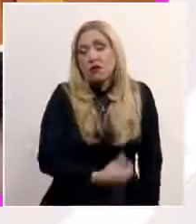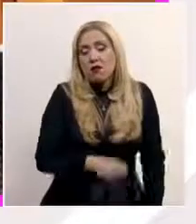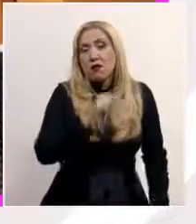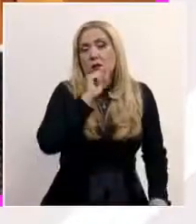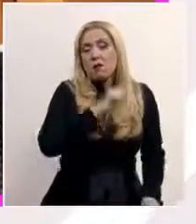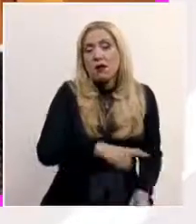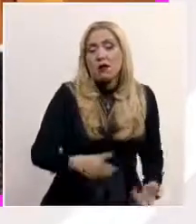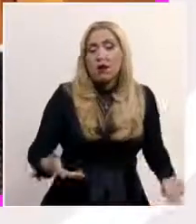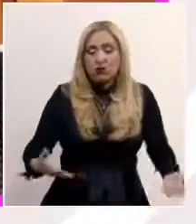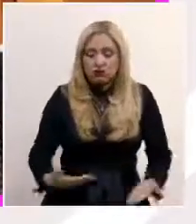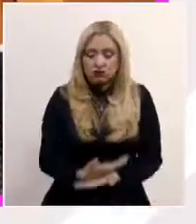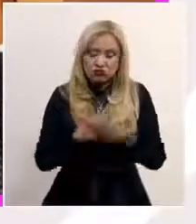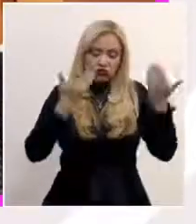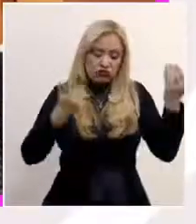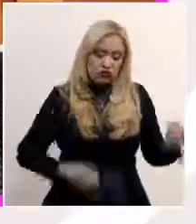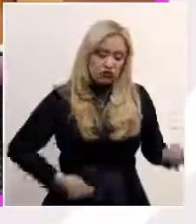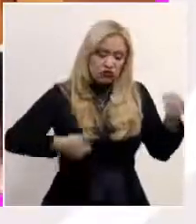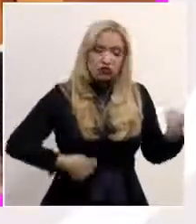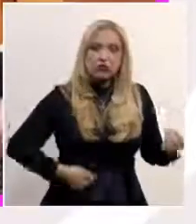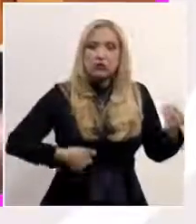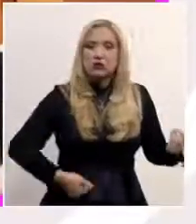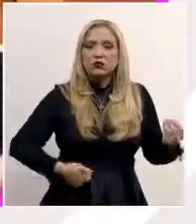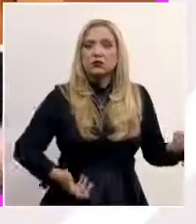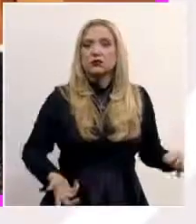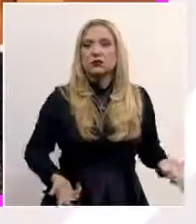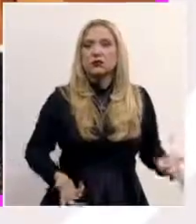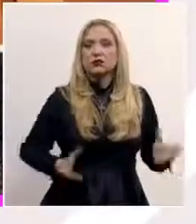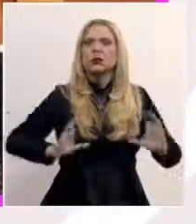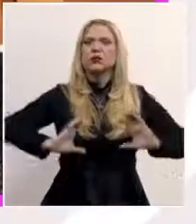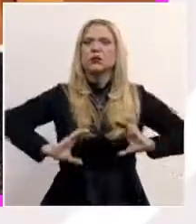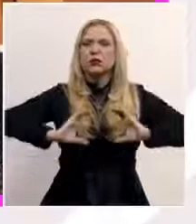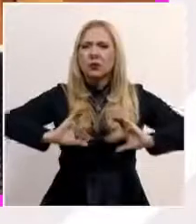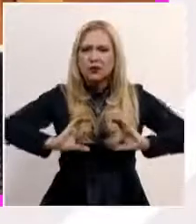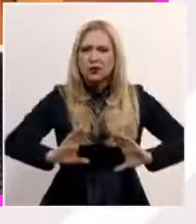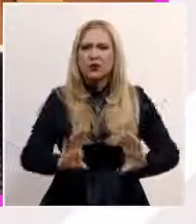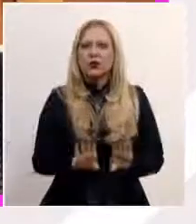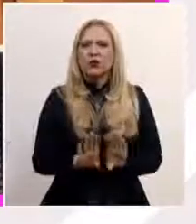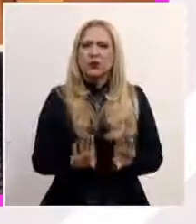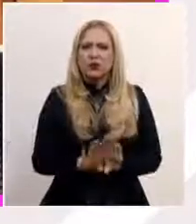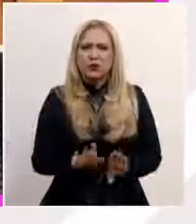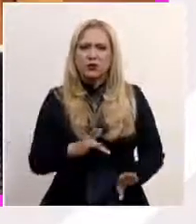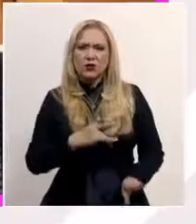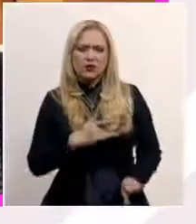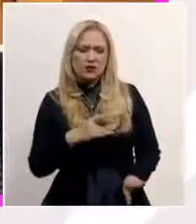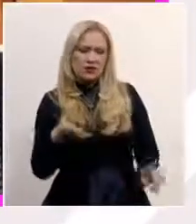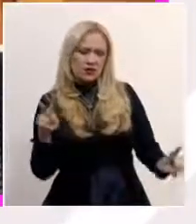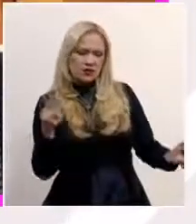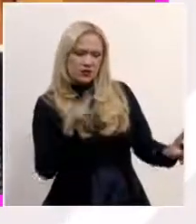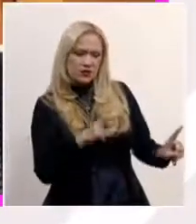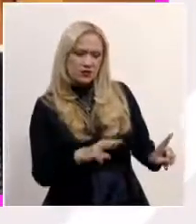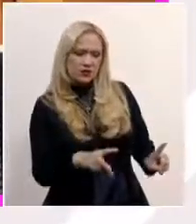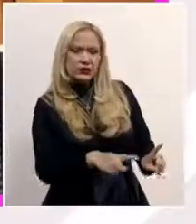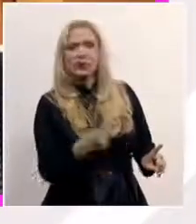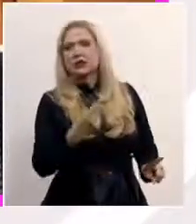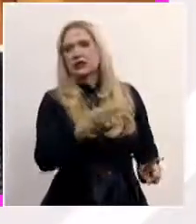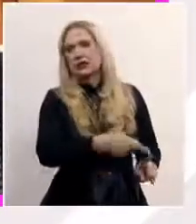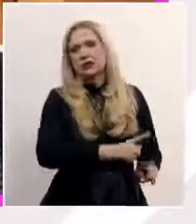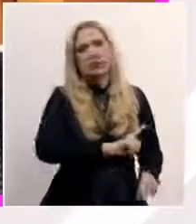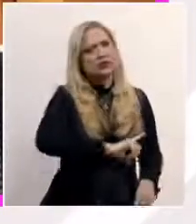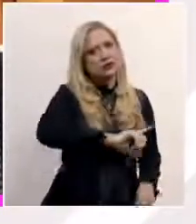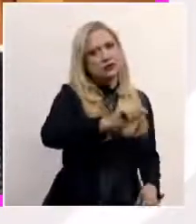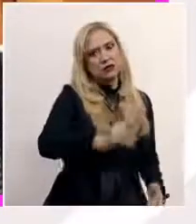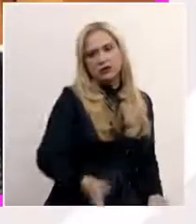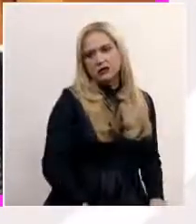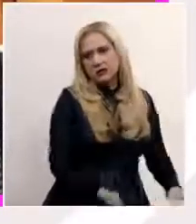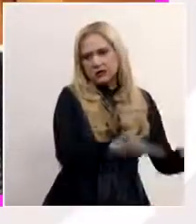pues recién nacidos, ¿no? Y la valoración del cuidado, ¿no? O sea, me parece que es fundamental hablar de